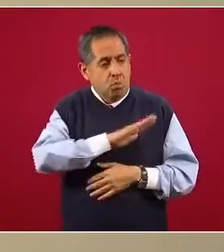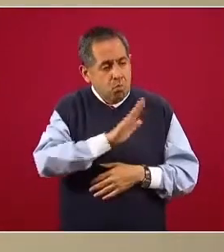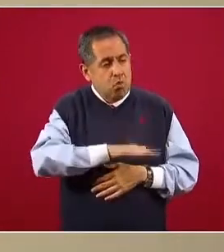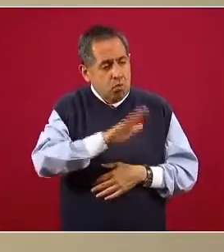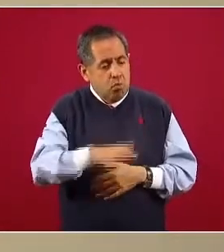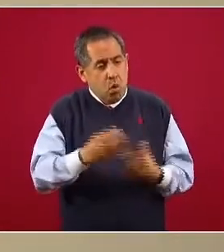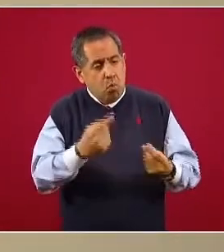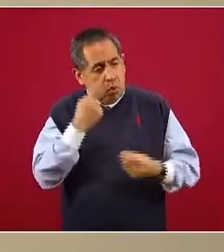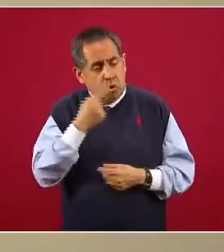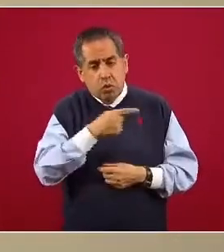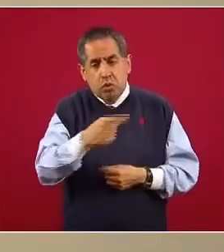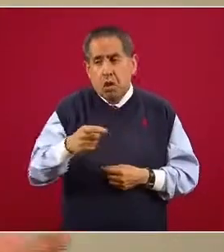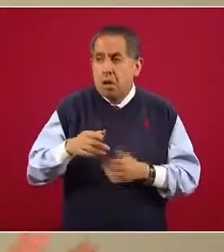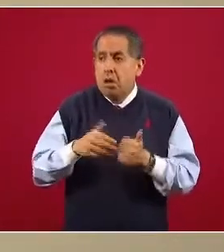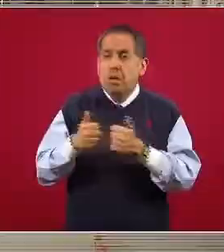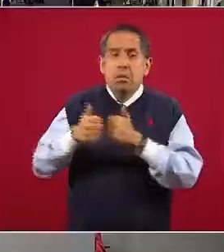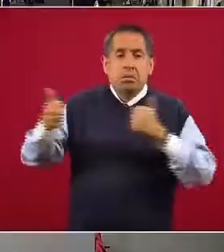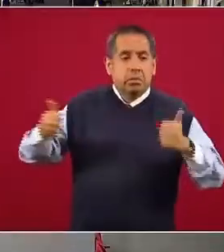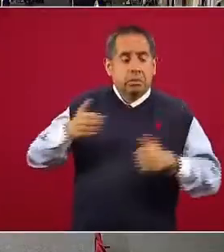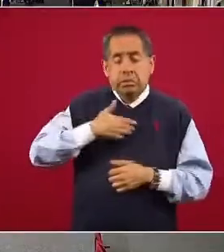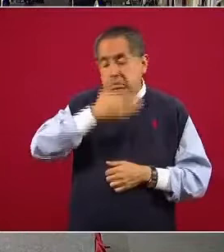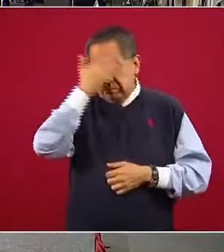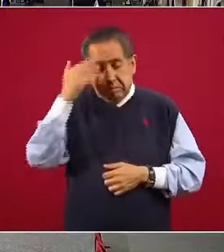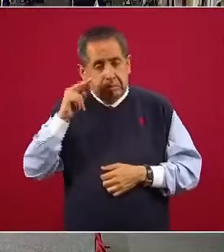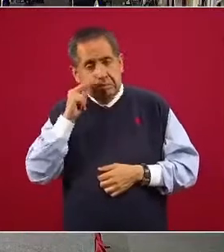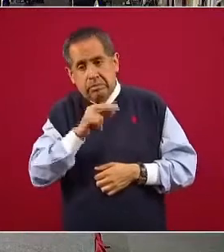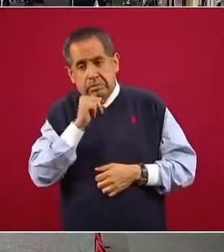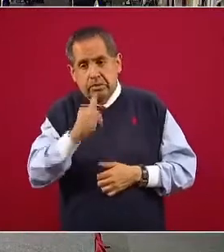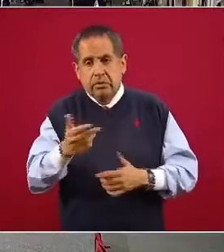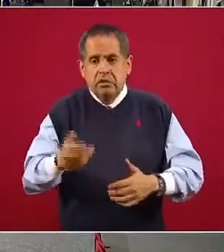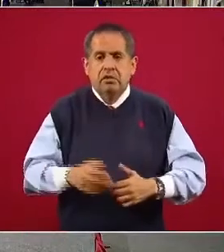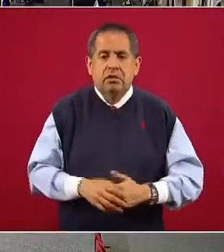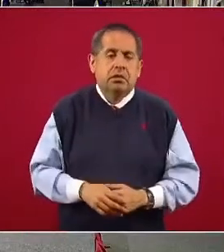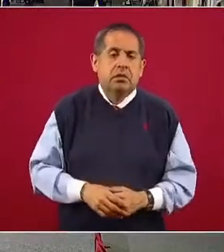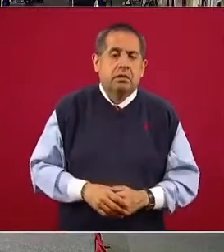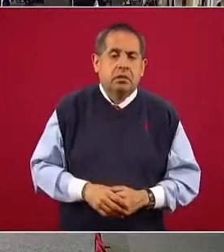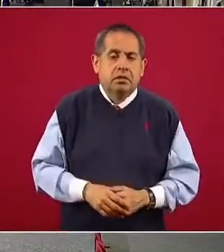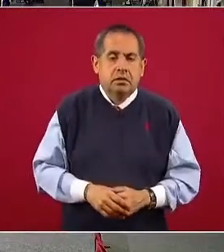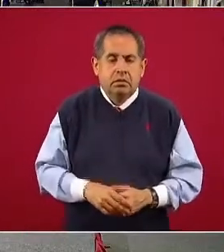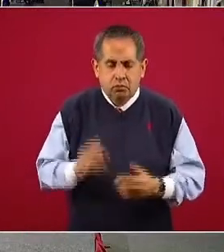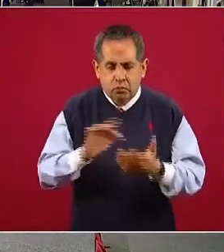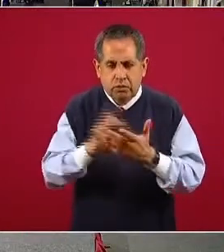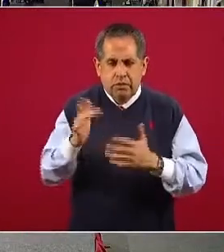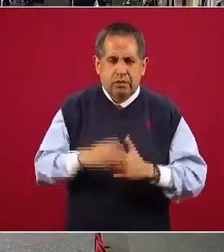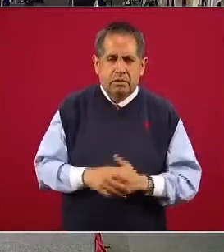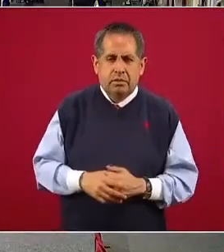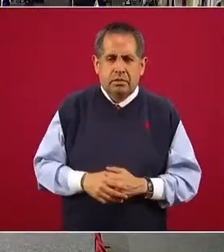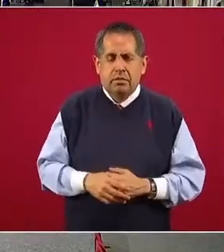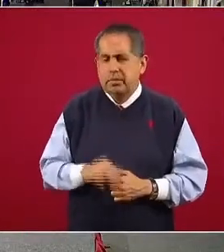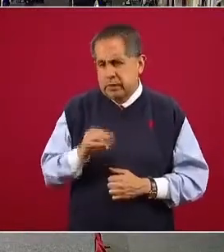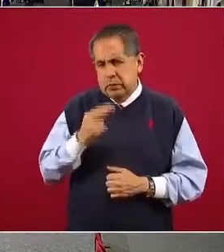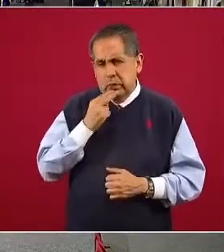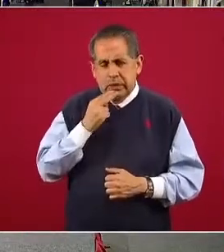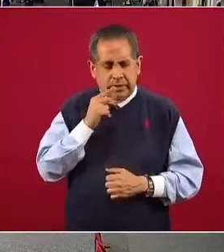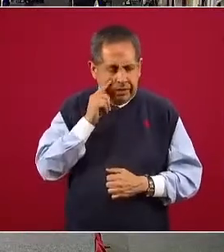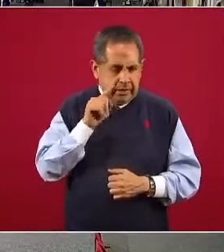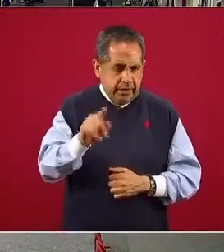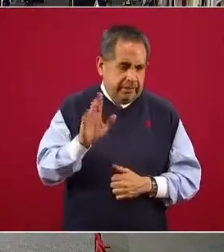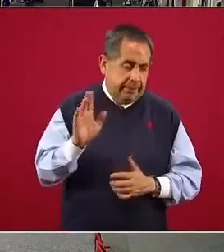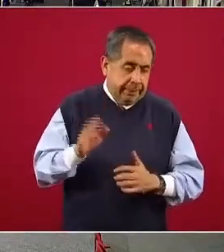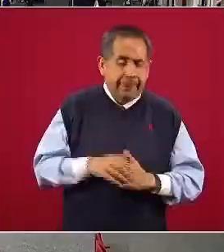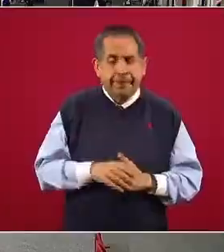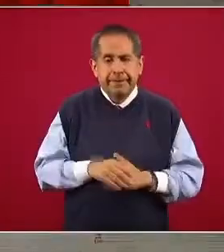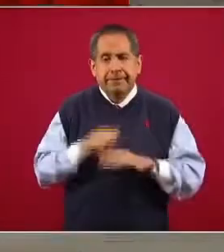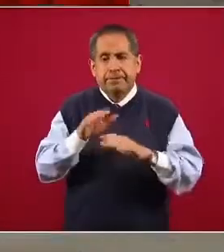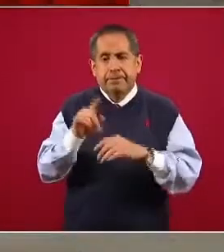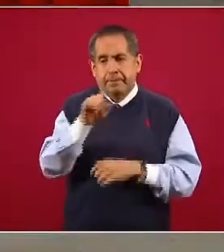entre ellos y como están tan alejados ni nos enteramos. Gracias. Muchas gracias, Alejandro. Creo que esto es sumamente útil. Bueno, sobre